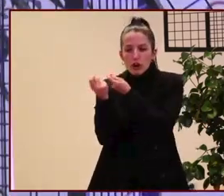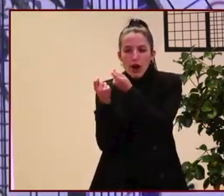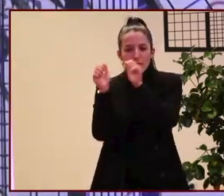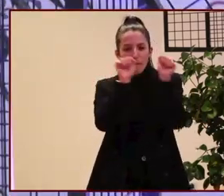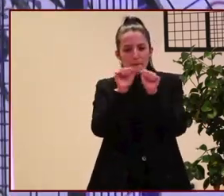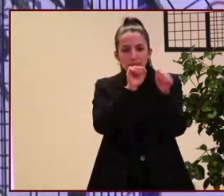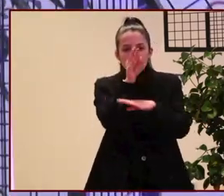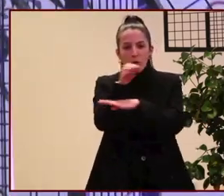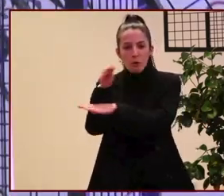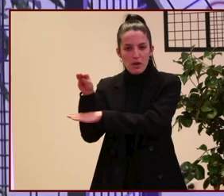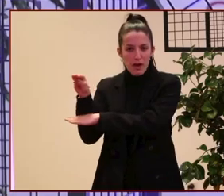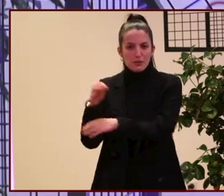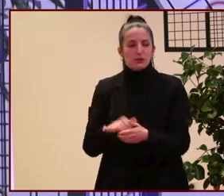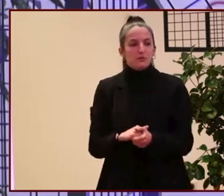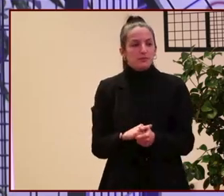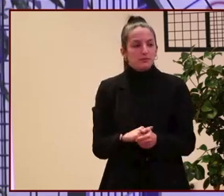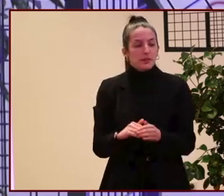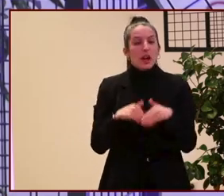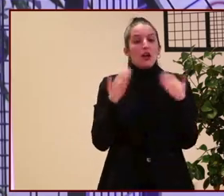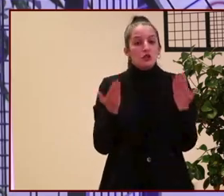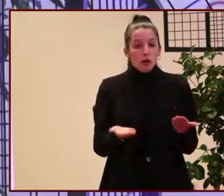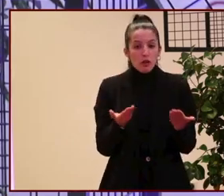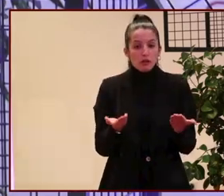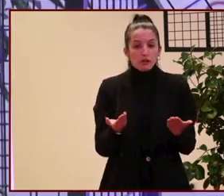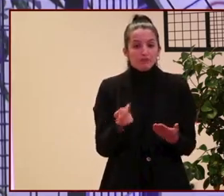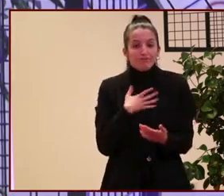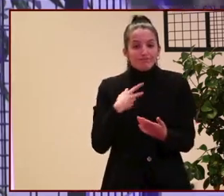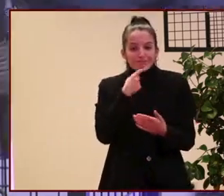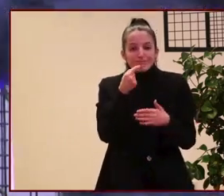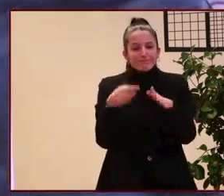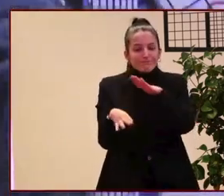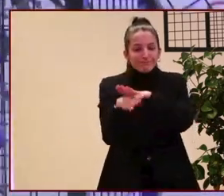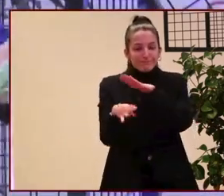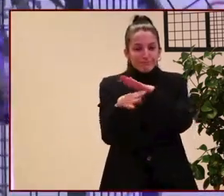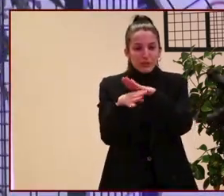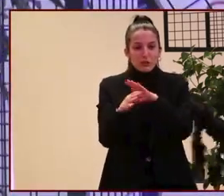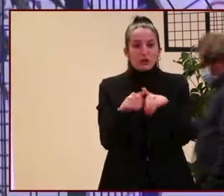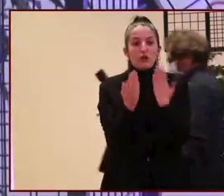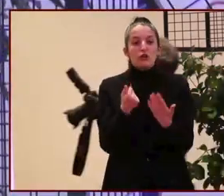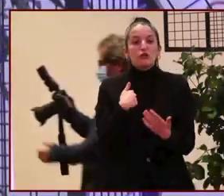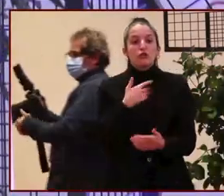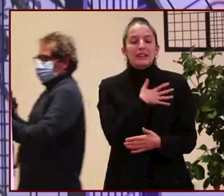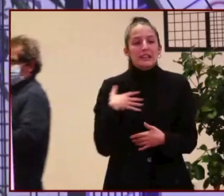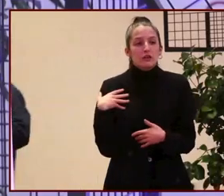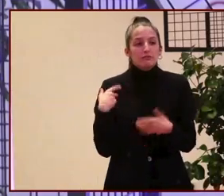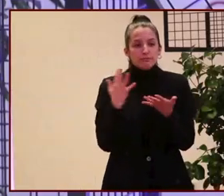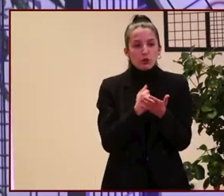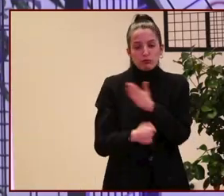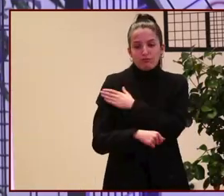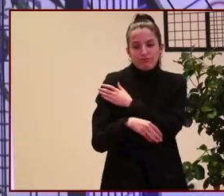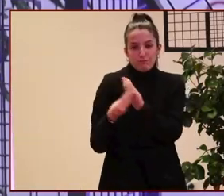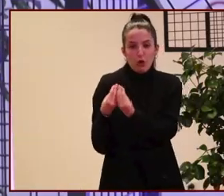acontecer y cómo esto va y de algo coral quiero que me acompañen aquí para